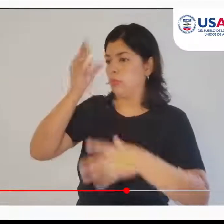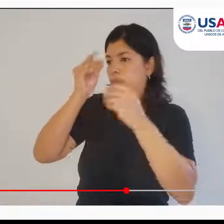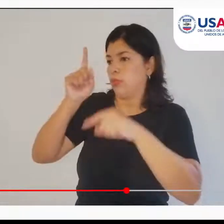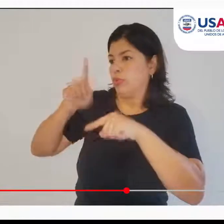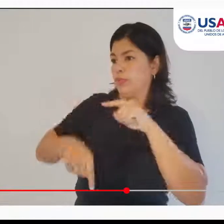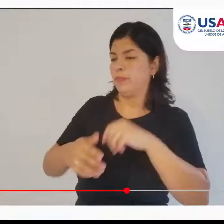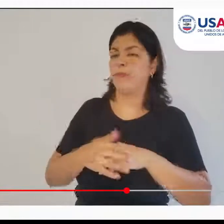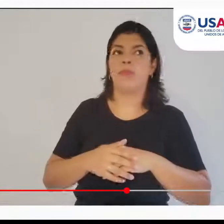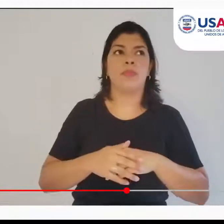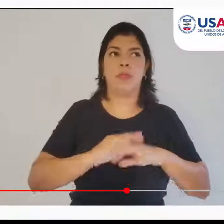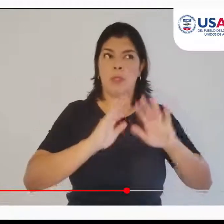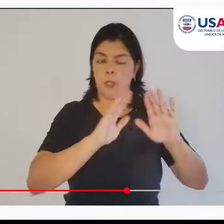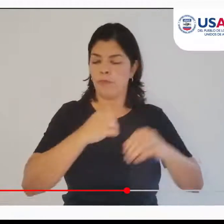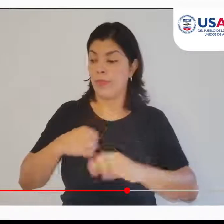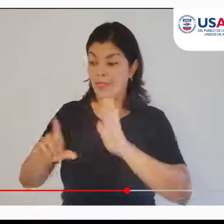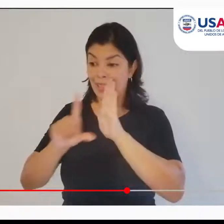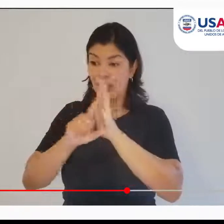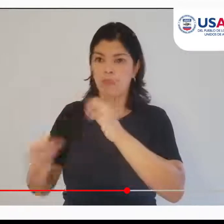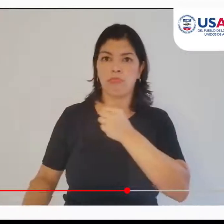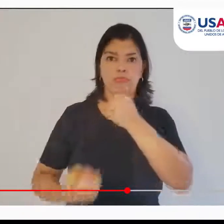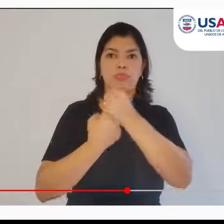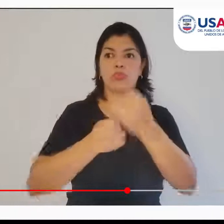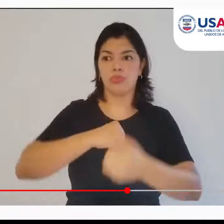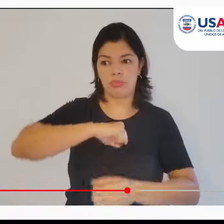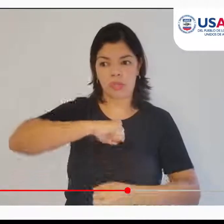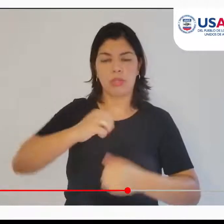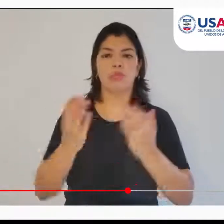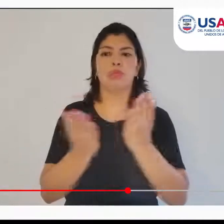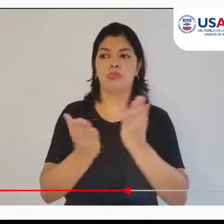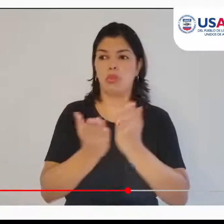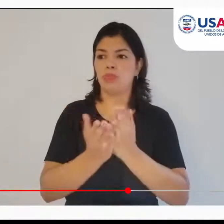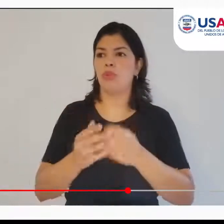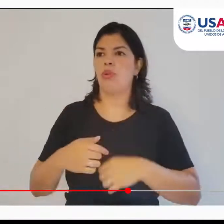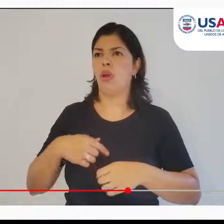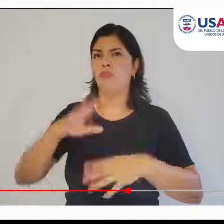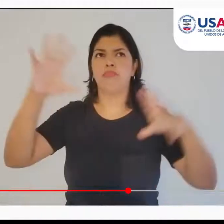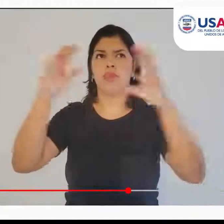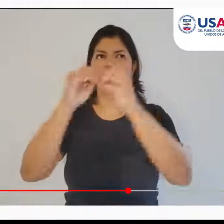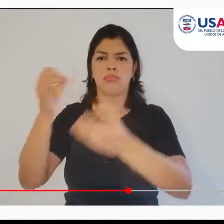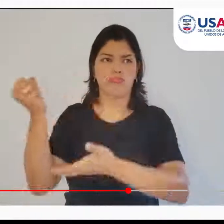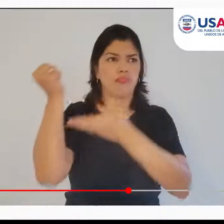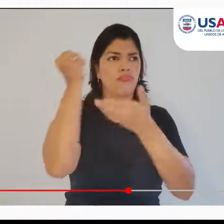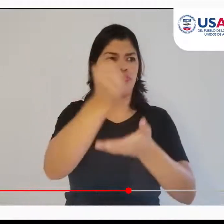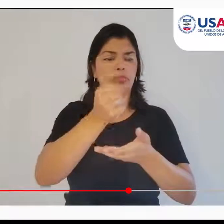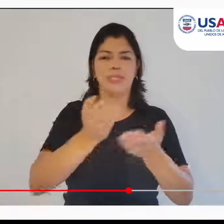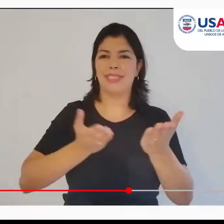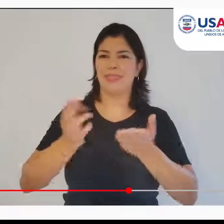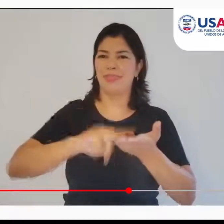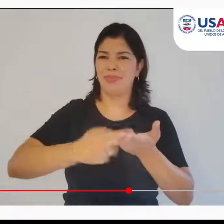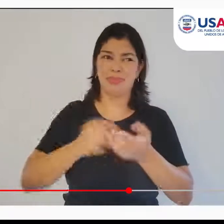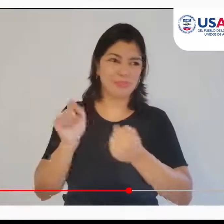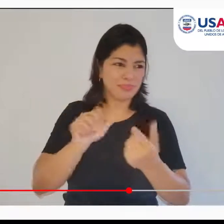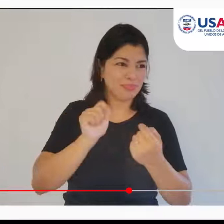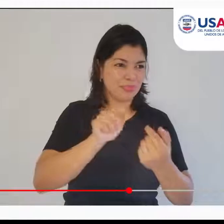ley nos respaldó ese derecho a la educación y se generaron los recursos para poder entonces acceder al servicio de interpretación en la